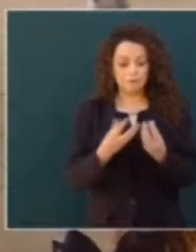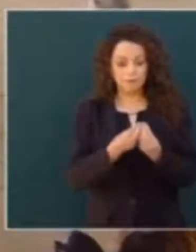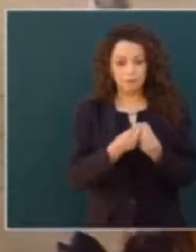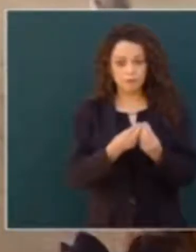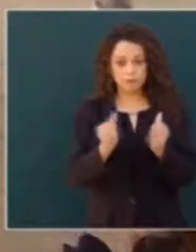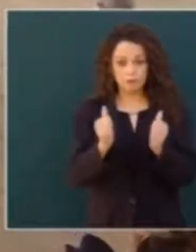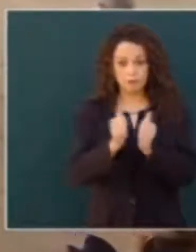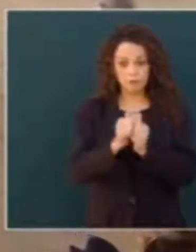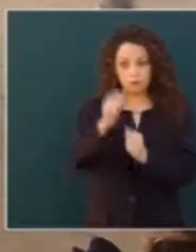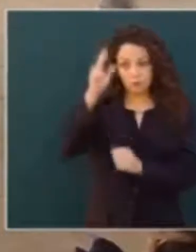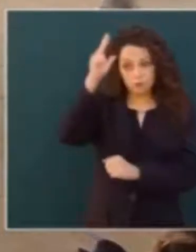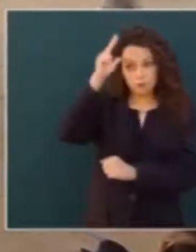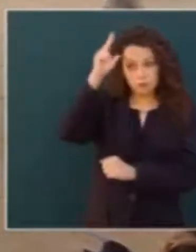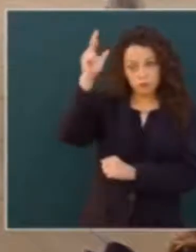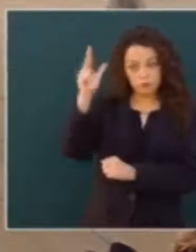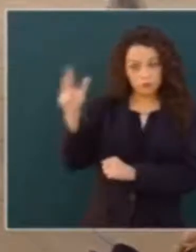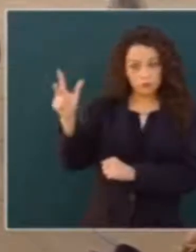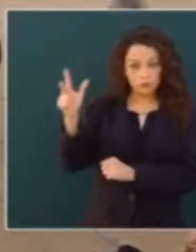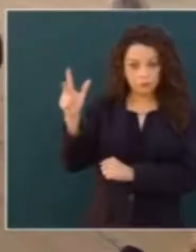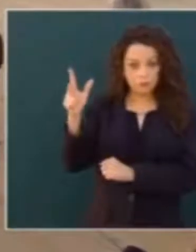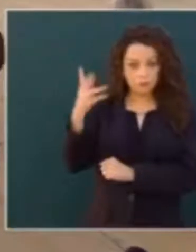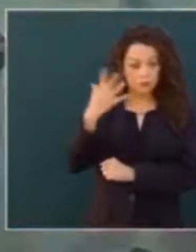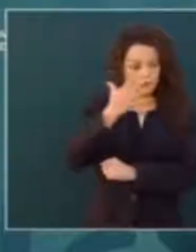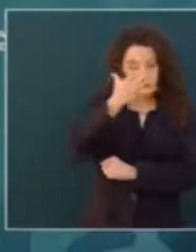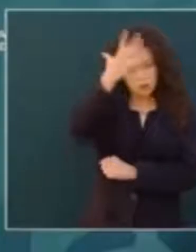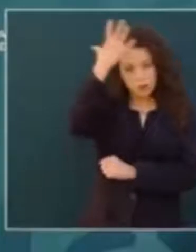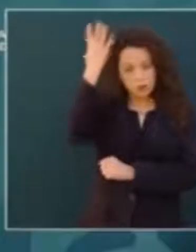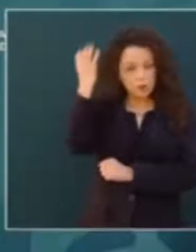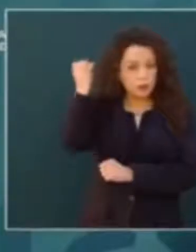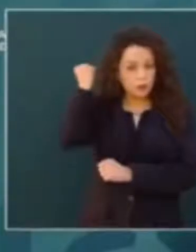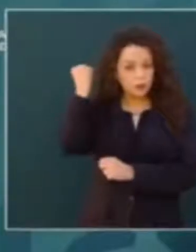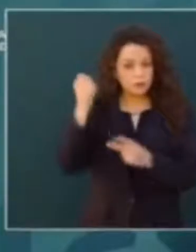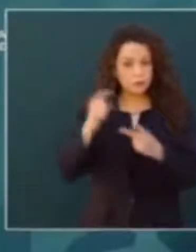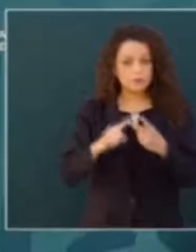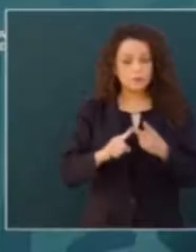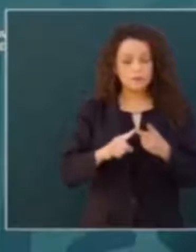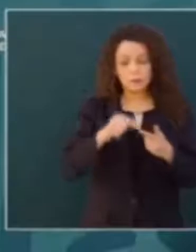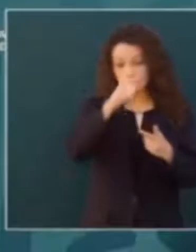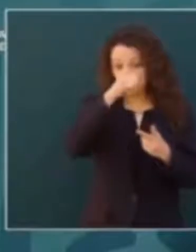José María Morelos, Benito Juárez,